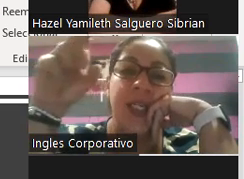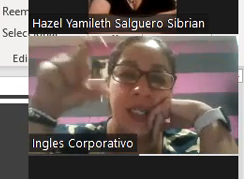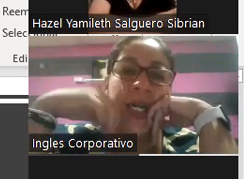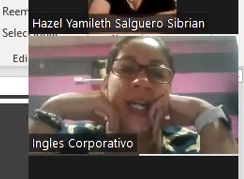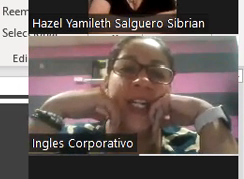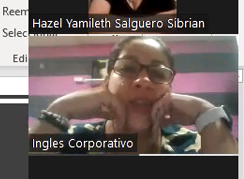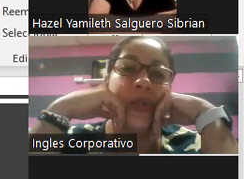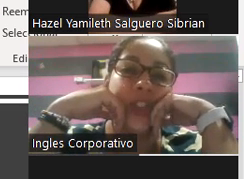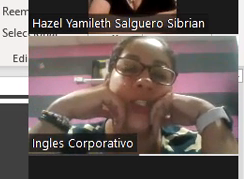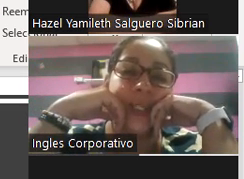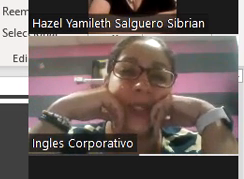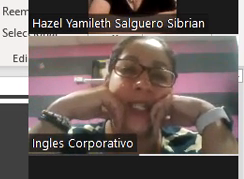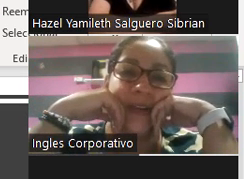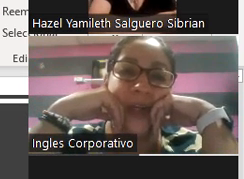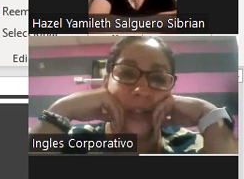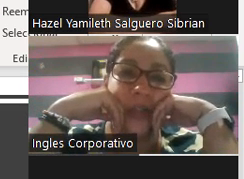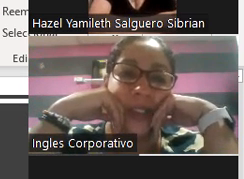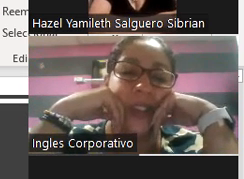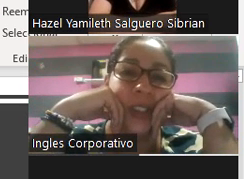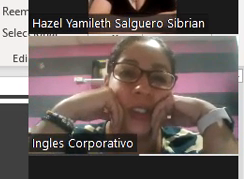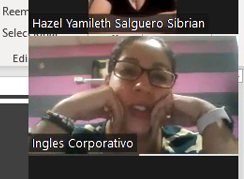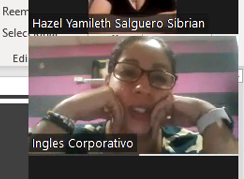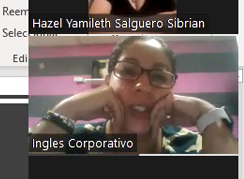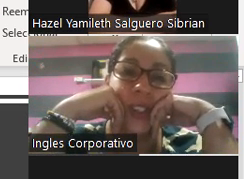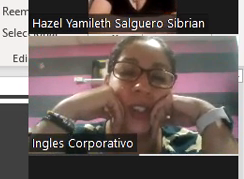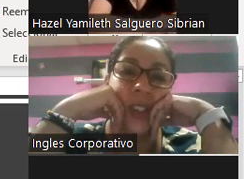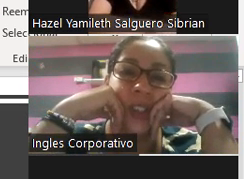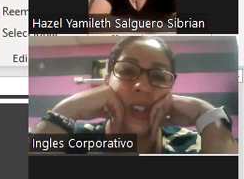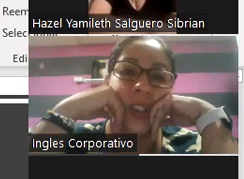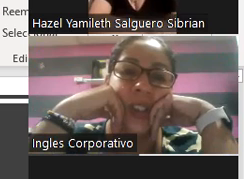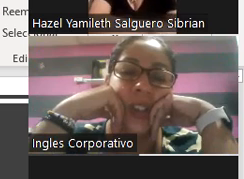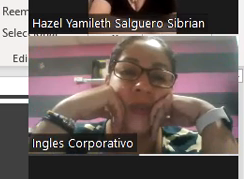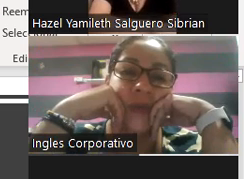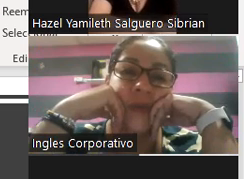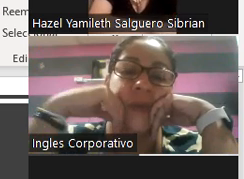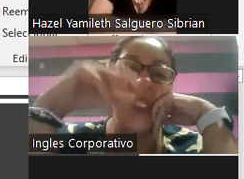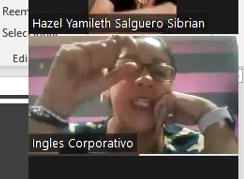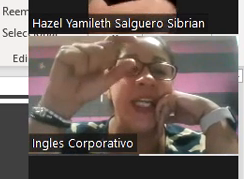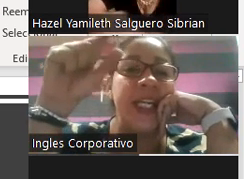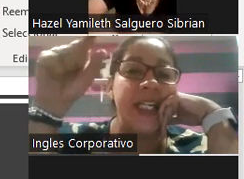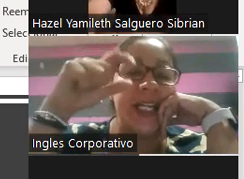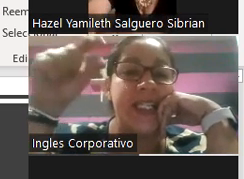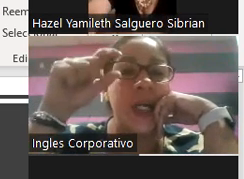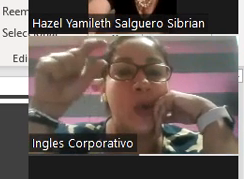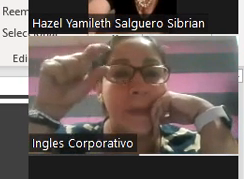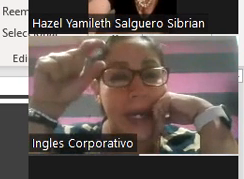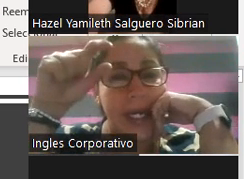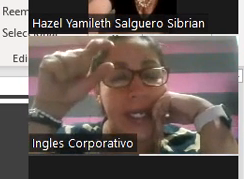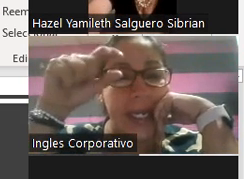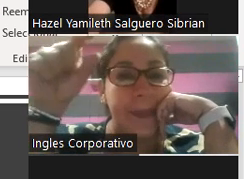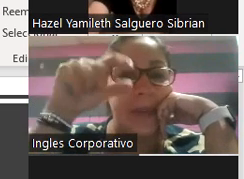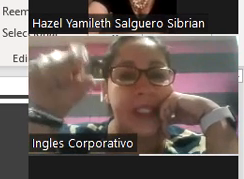cargar la página la resolución también de la cor sí Exacto Entonces ese era mi aporte y Y esa